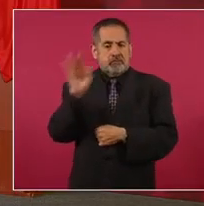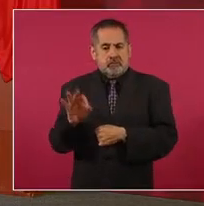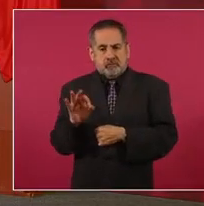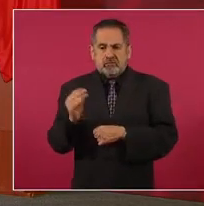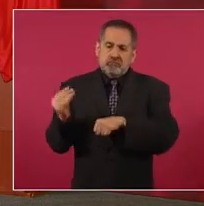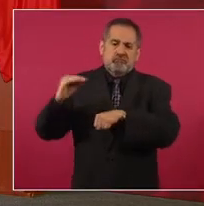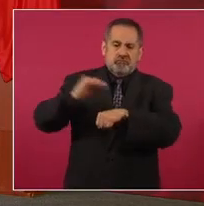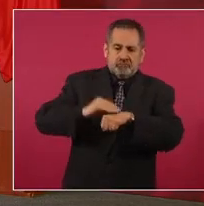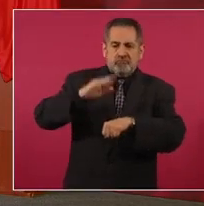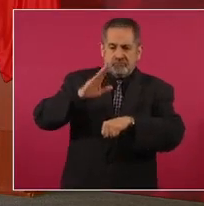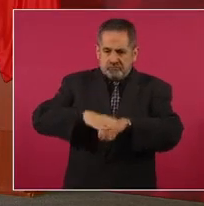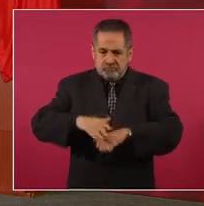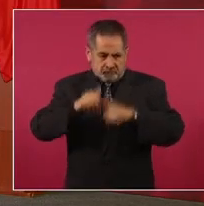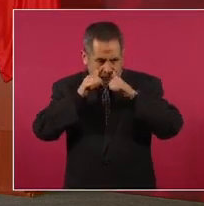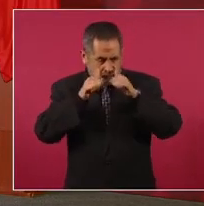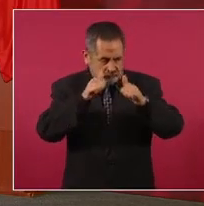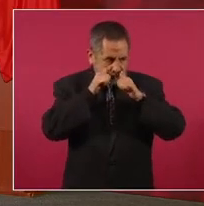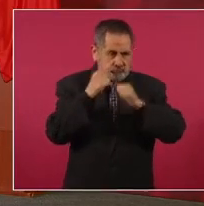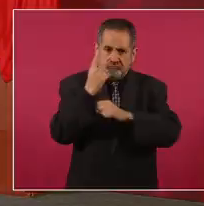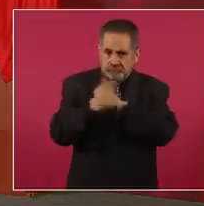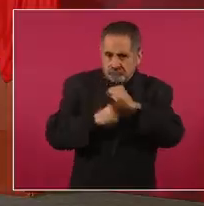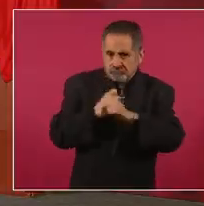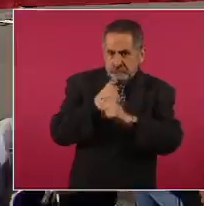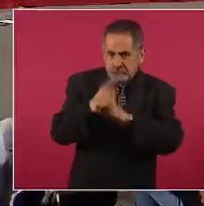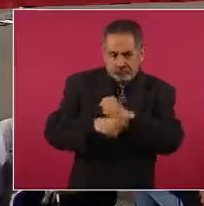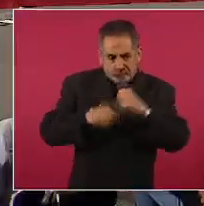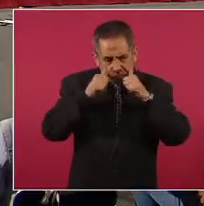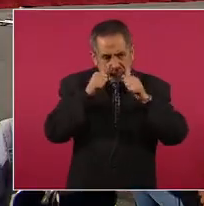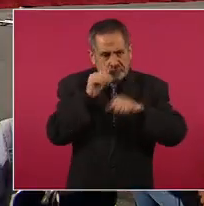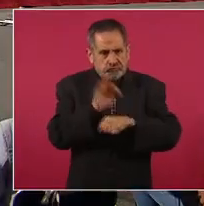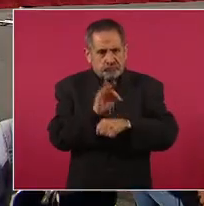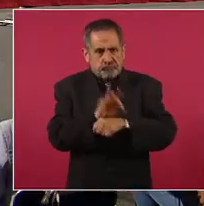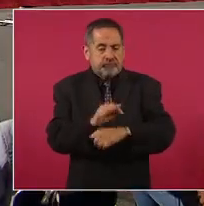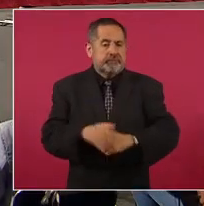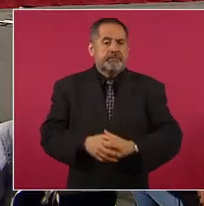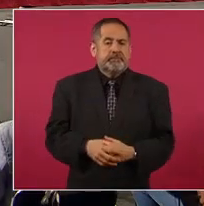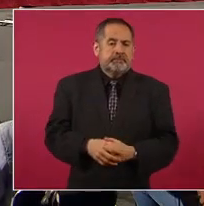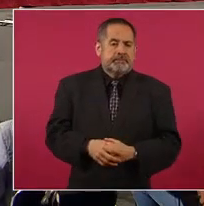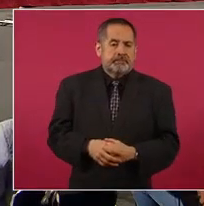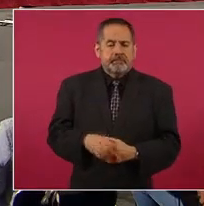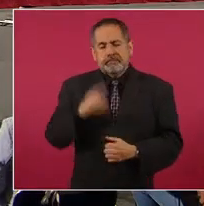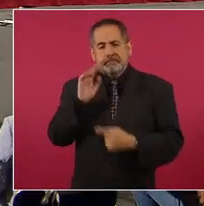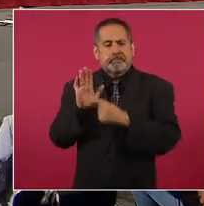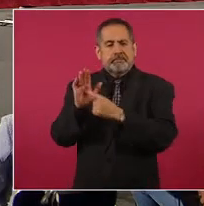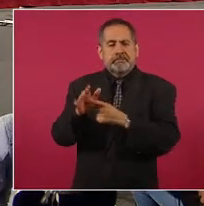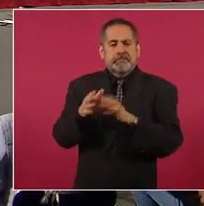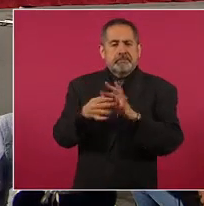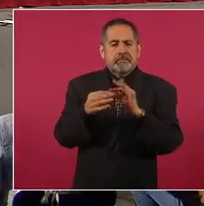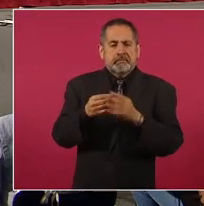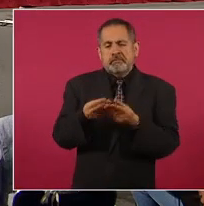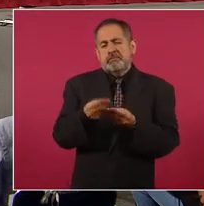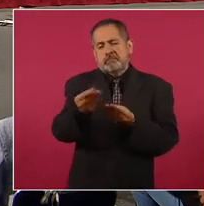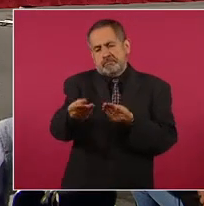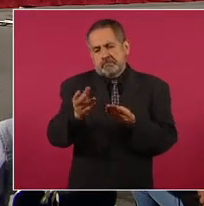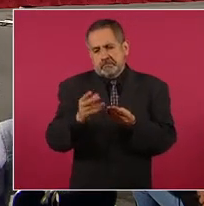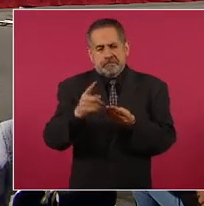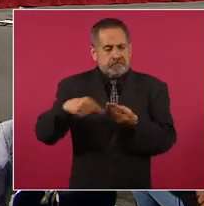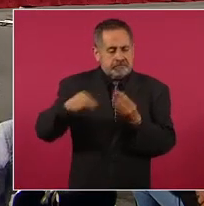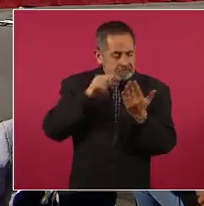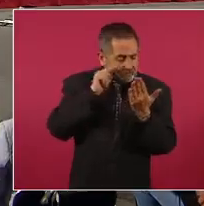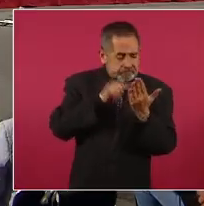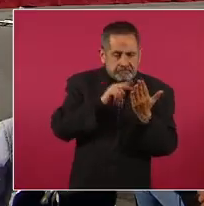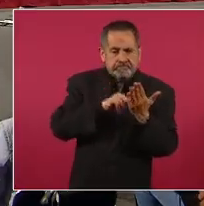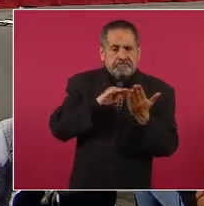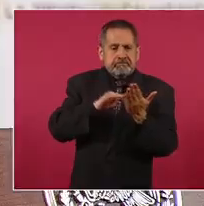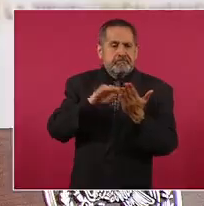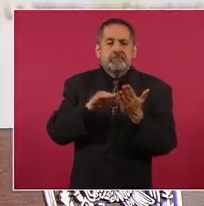anual en las acciones de protección. Hay algunos datos que se los vamos a dejar de otras